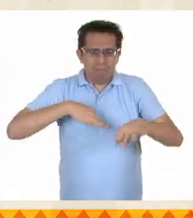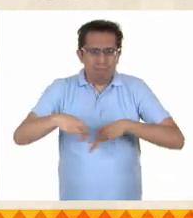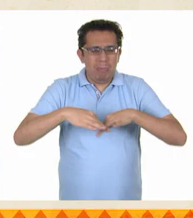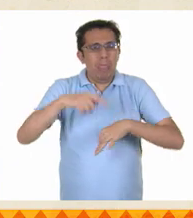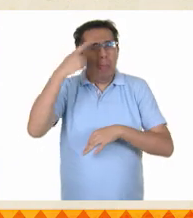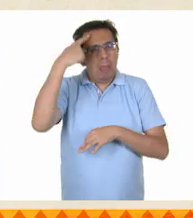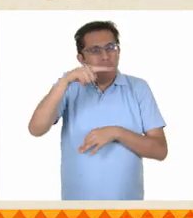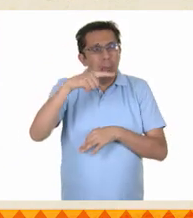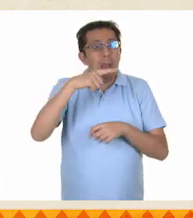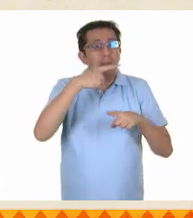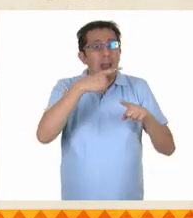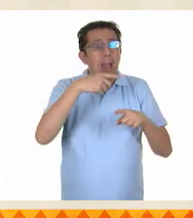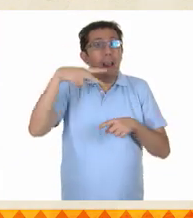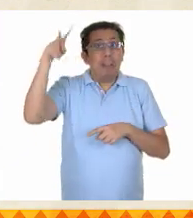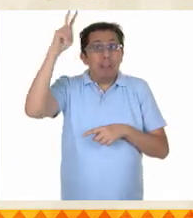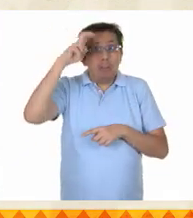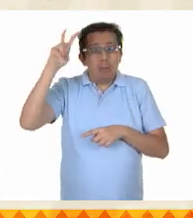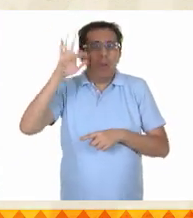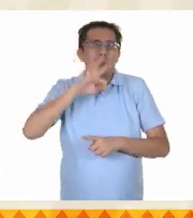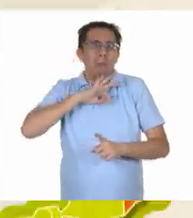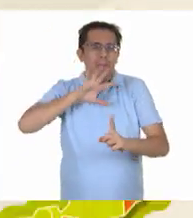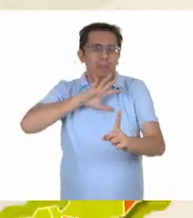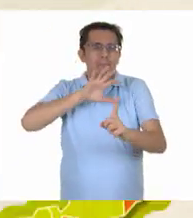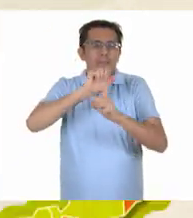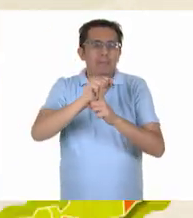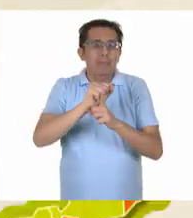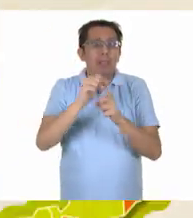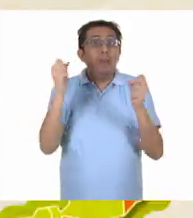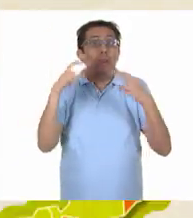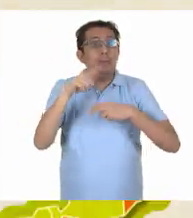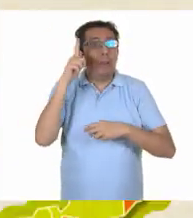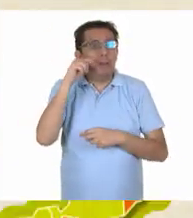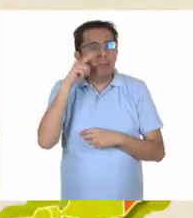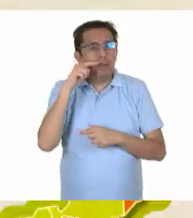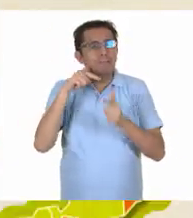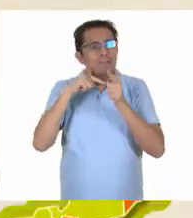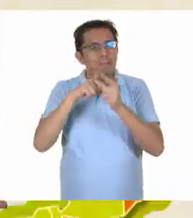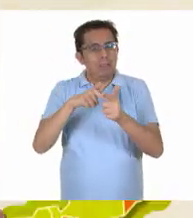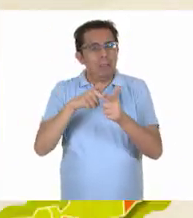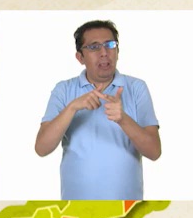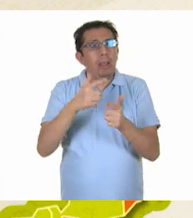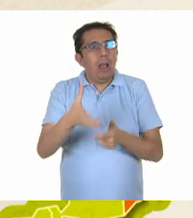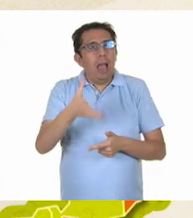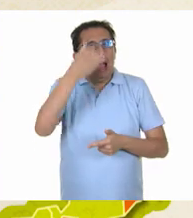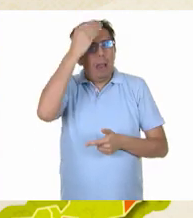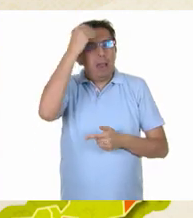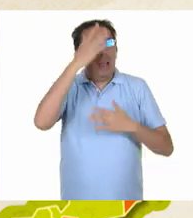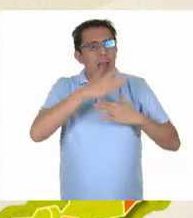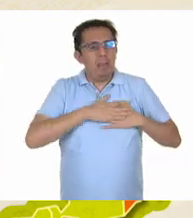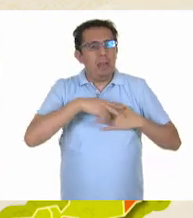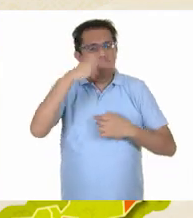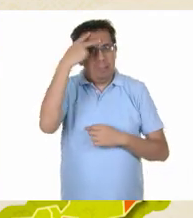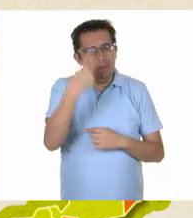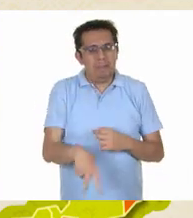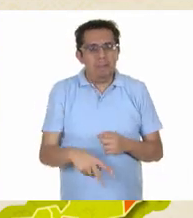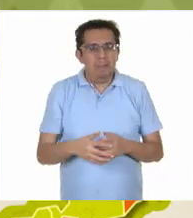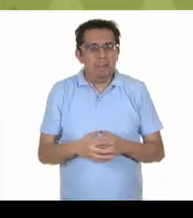logremos todo lo que soñamos y nos proponemos. Nos vemos mañana para seguir aprendiendo a amar a México.